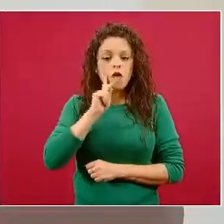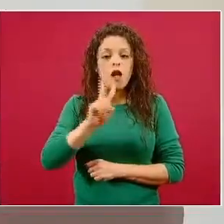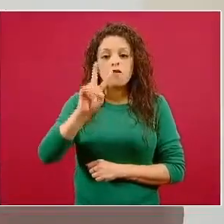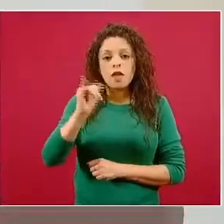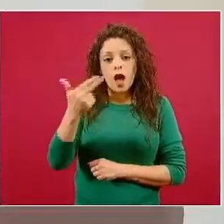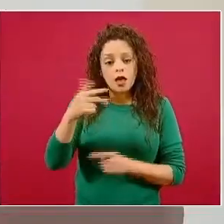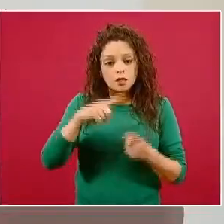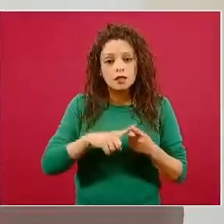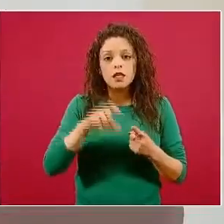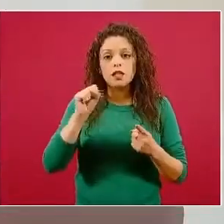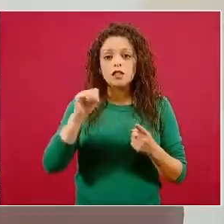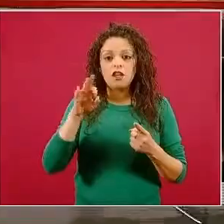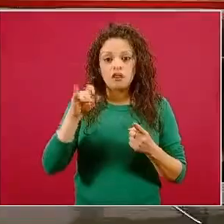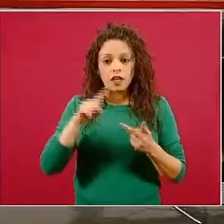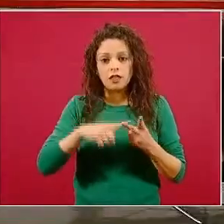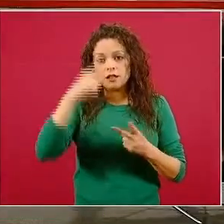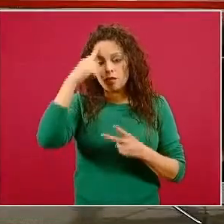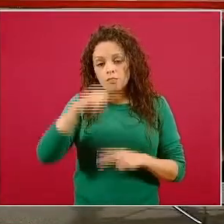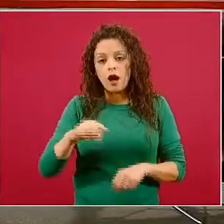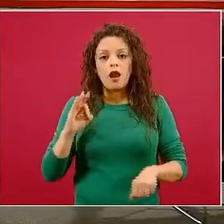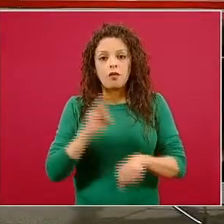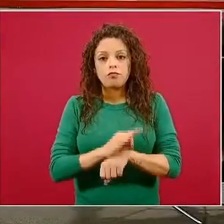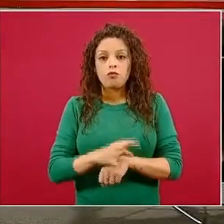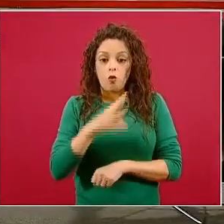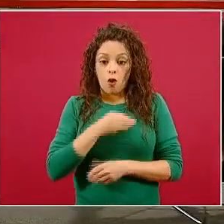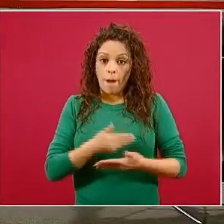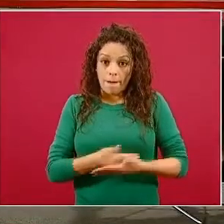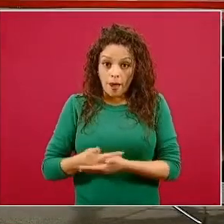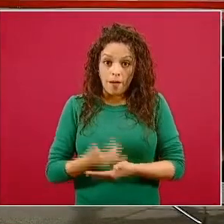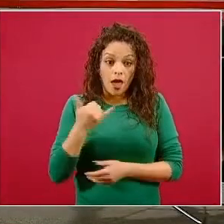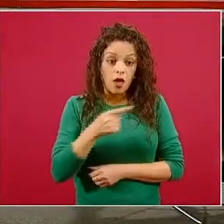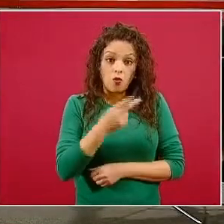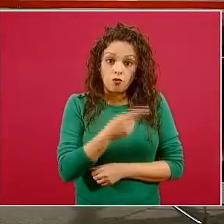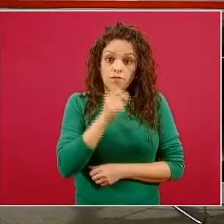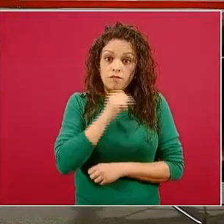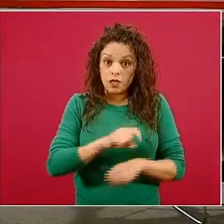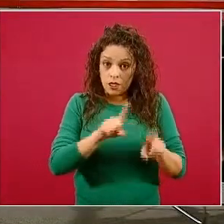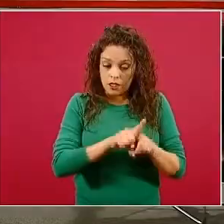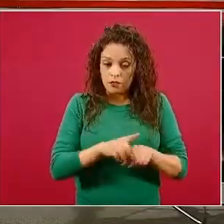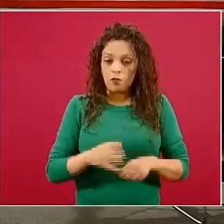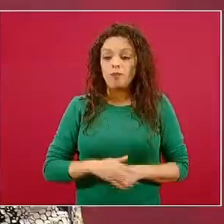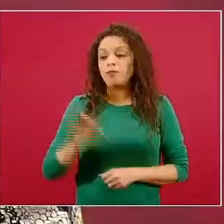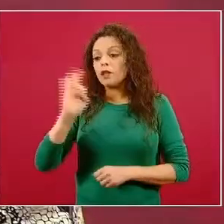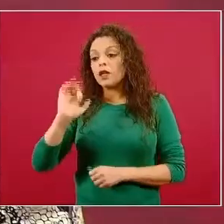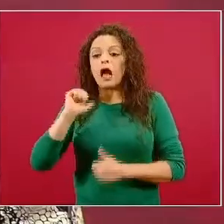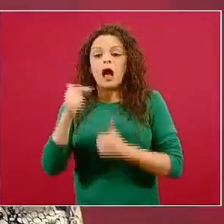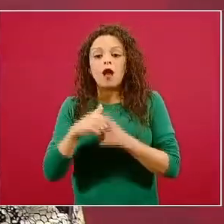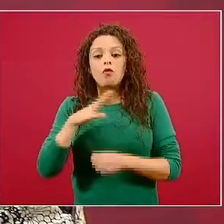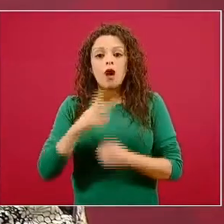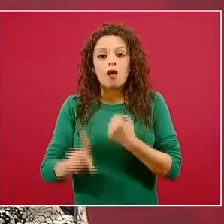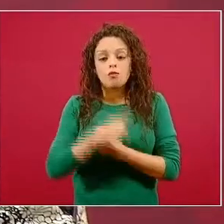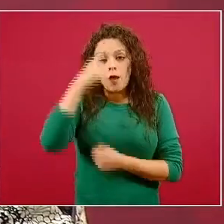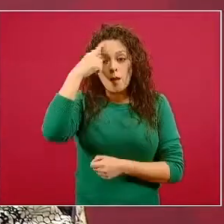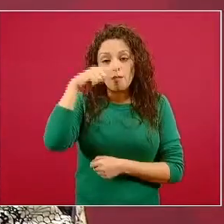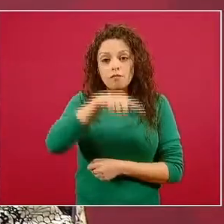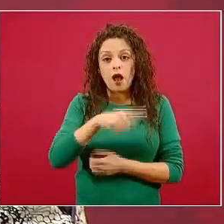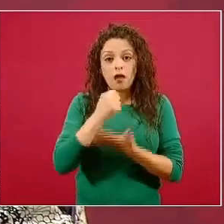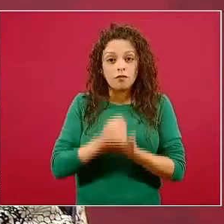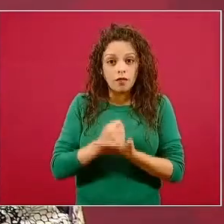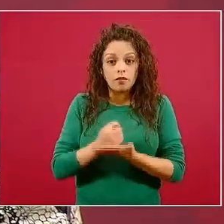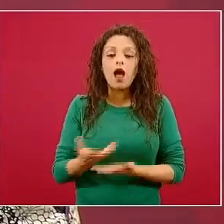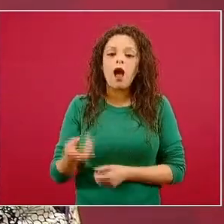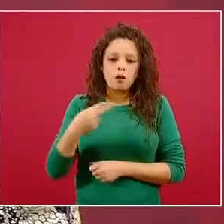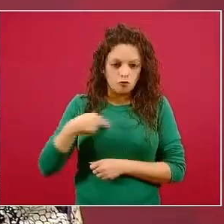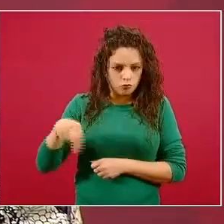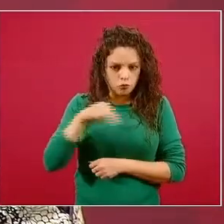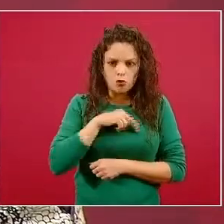su salud y la de su bebé. Y si tienen dudas o problemas con el tratamiento, estamos aquí para ustedes, y nos